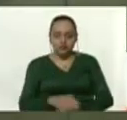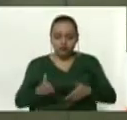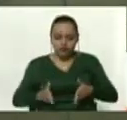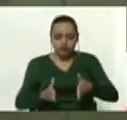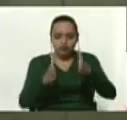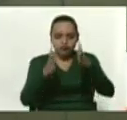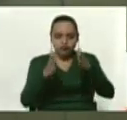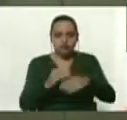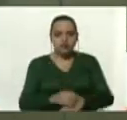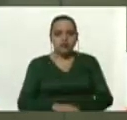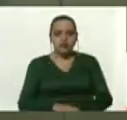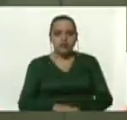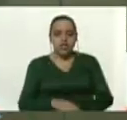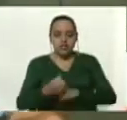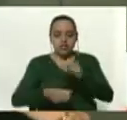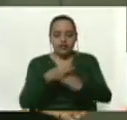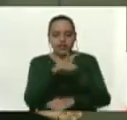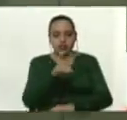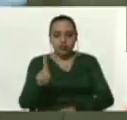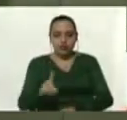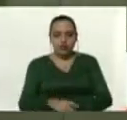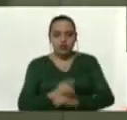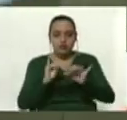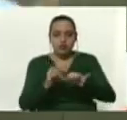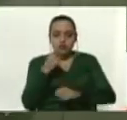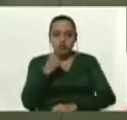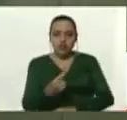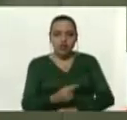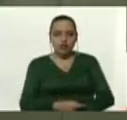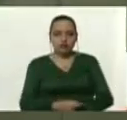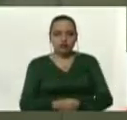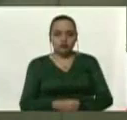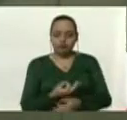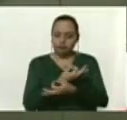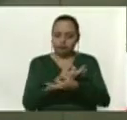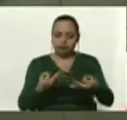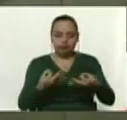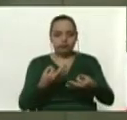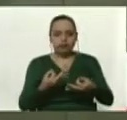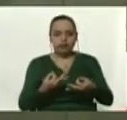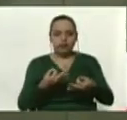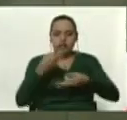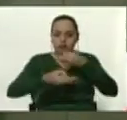XXI, como ha dicho en su extraordinario discurso